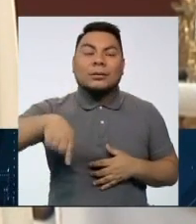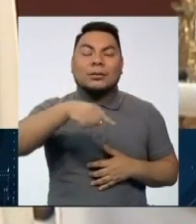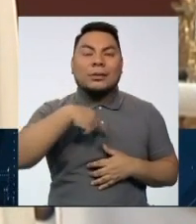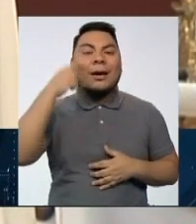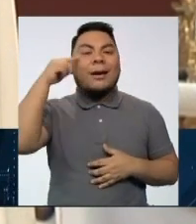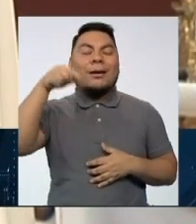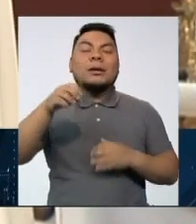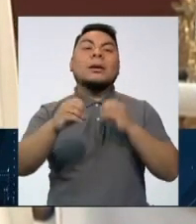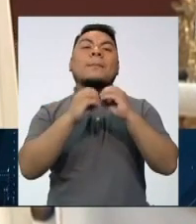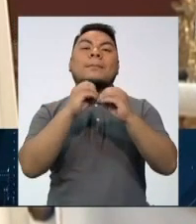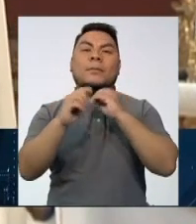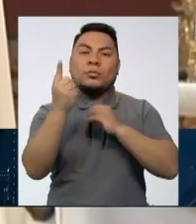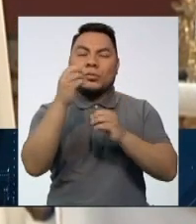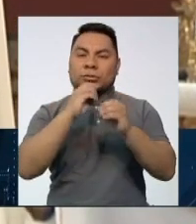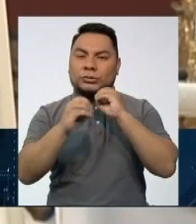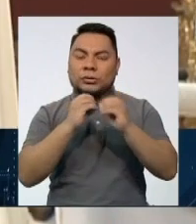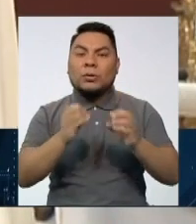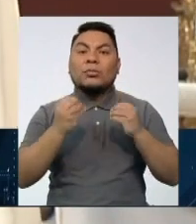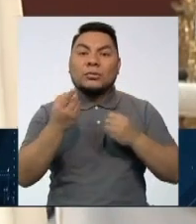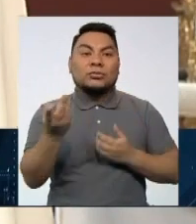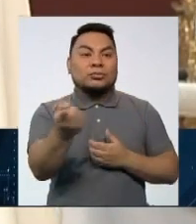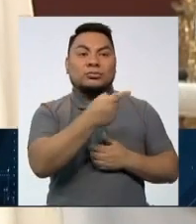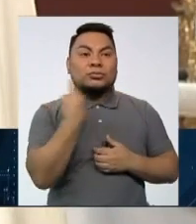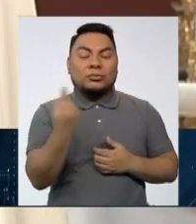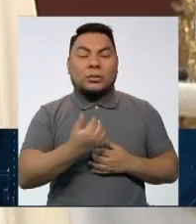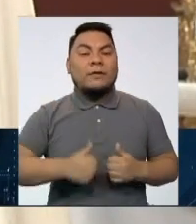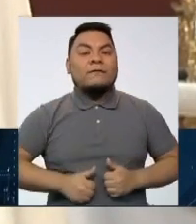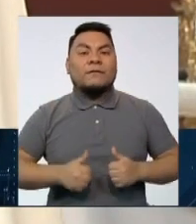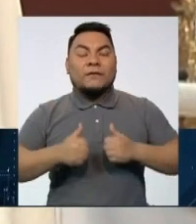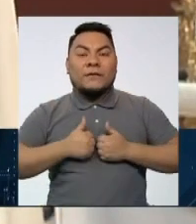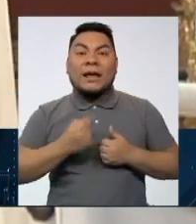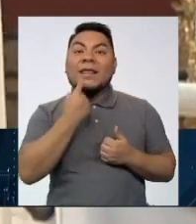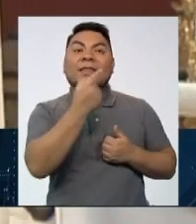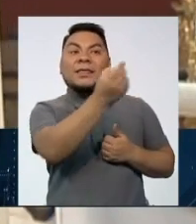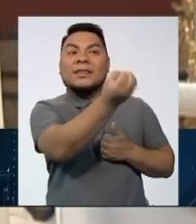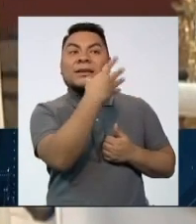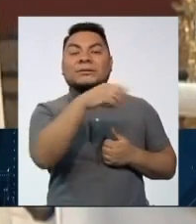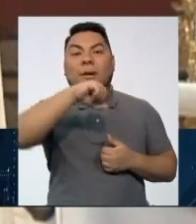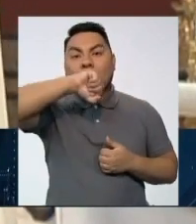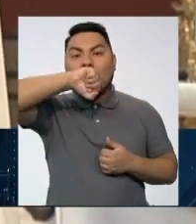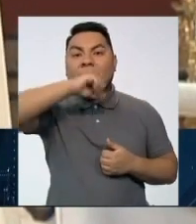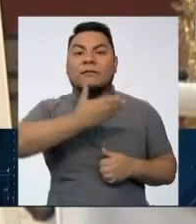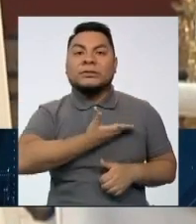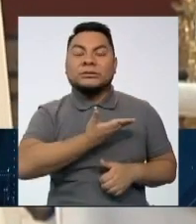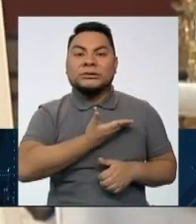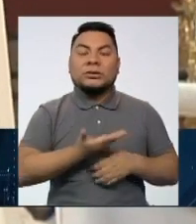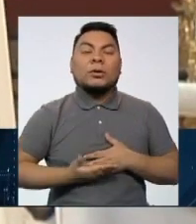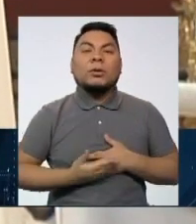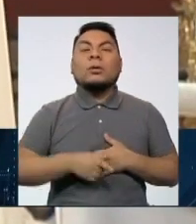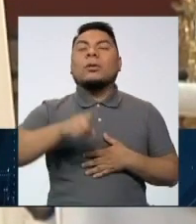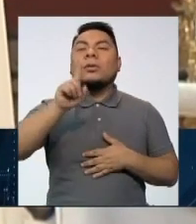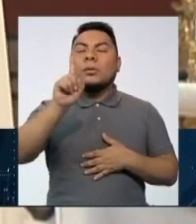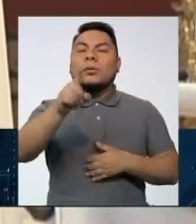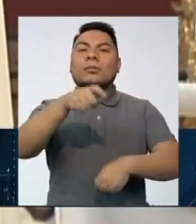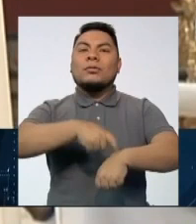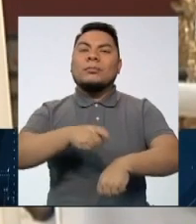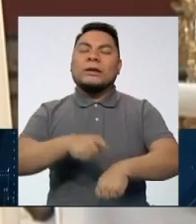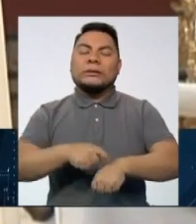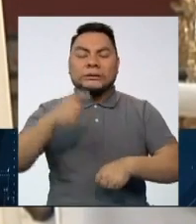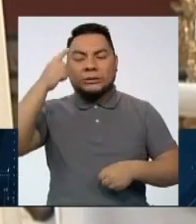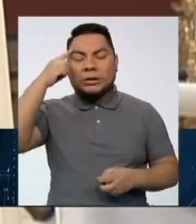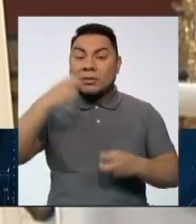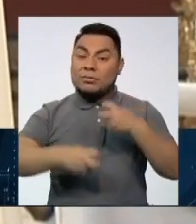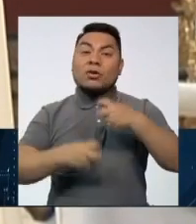salida, porque estamos viviendo, dice el Papa Francisco, un momento de crisis.